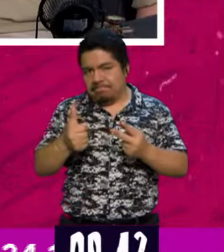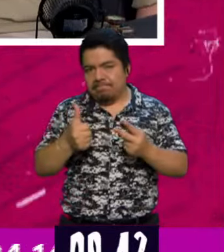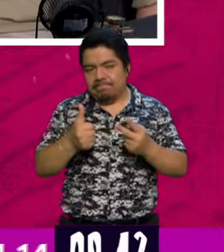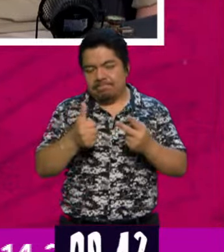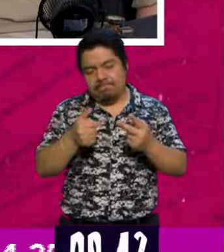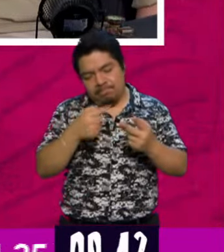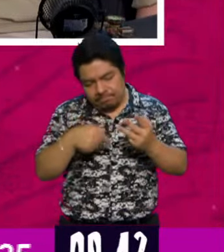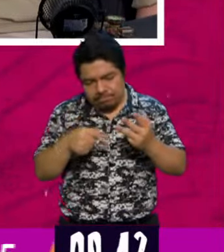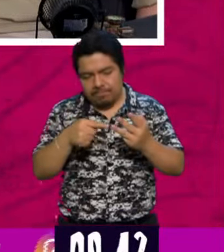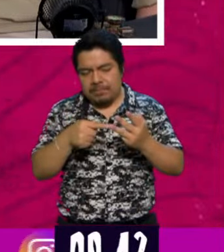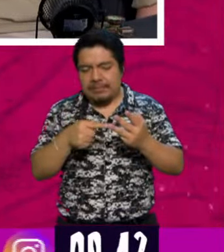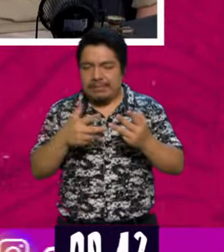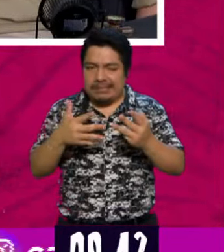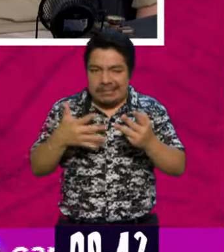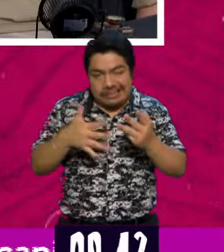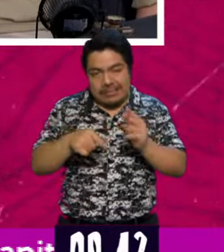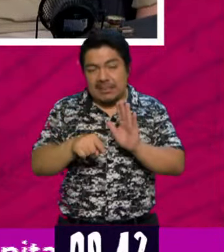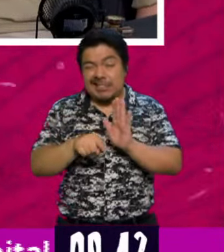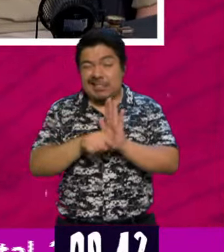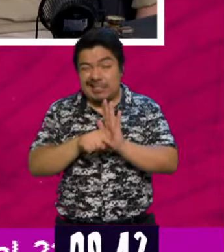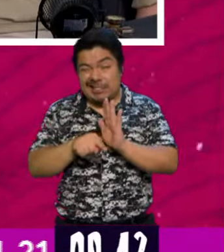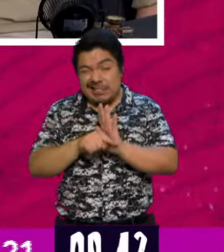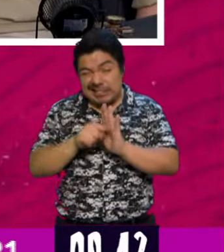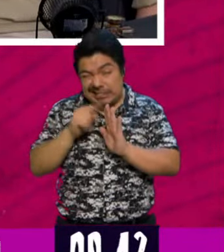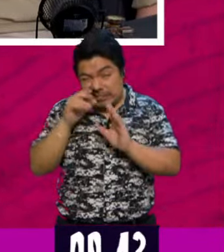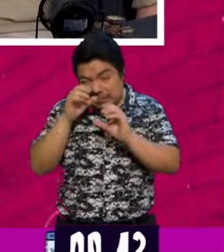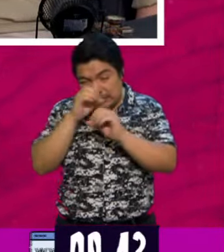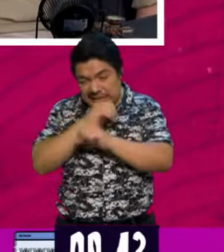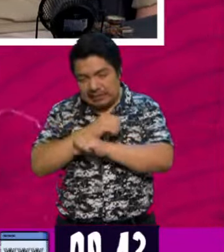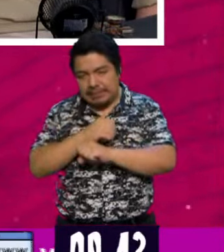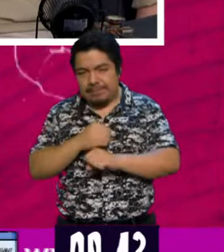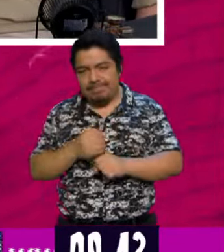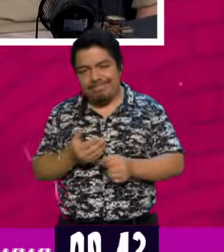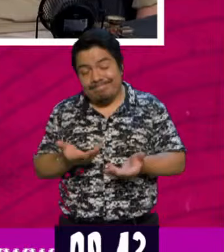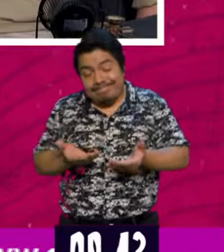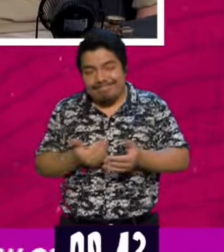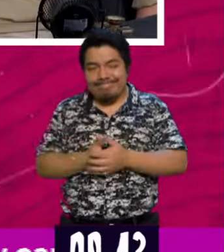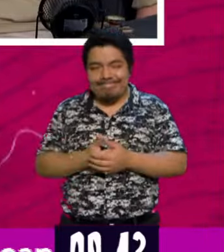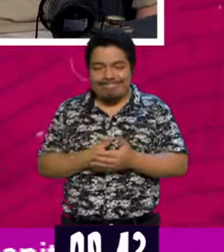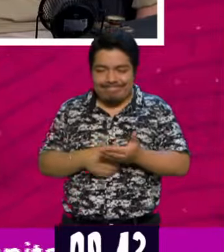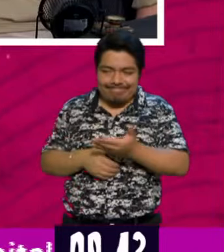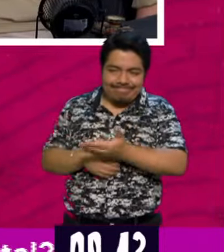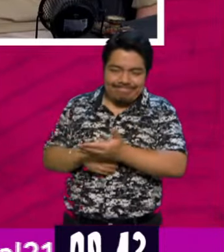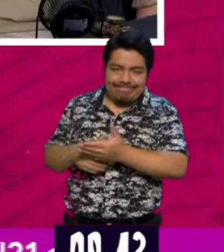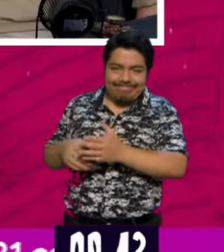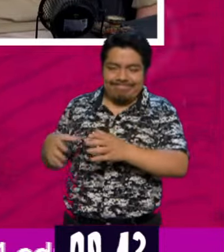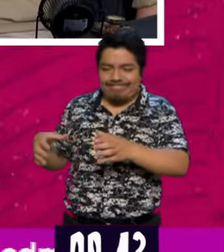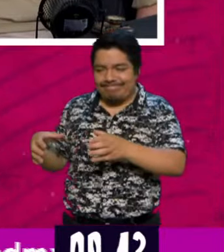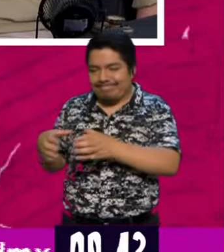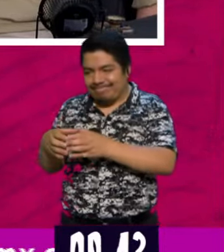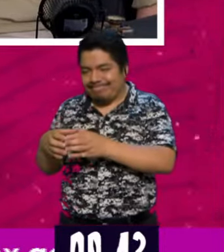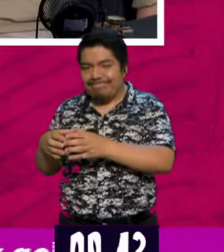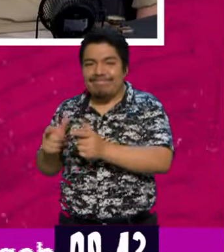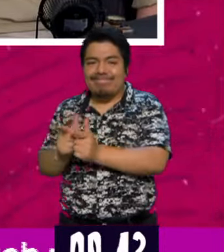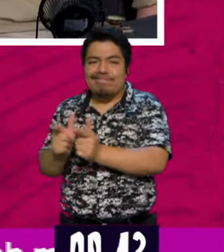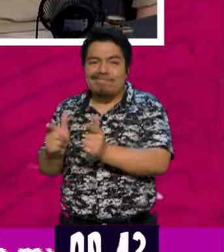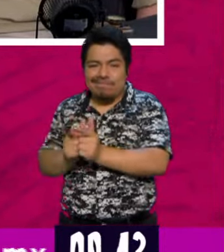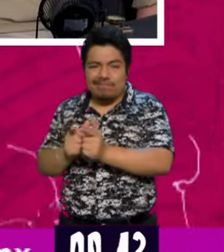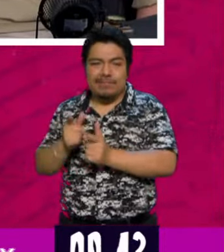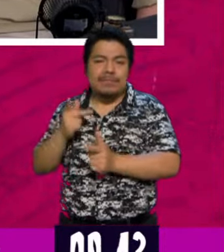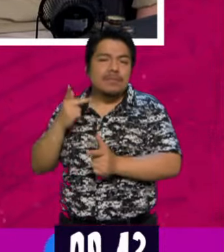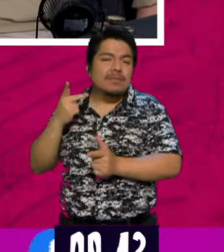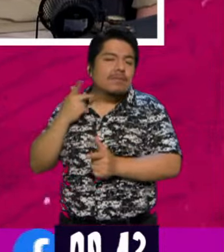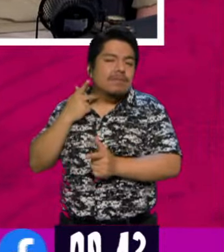poco a la parte oscura y negativa, ¿no? La actuación por parte de los partidos